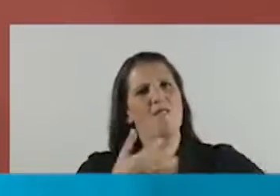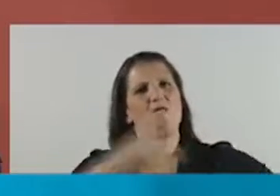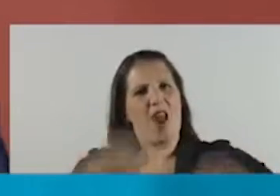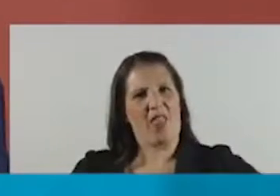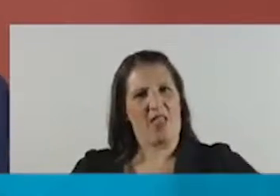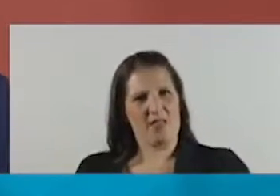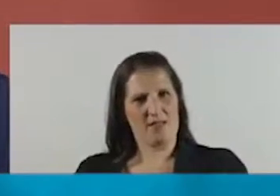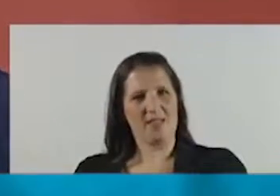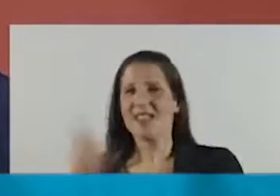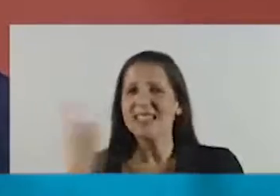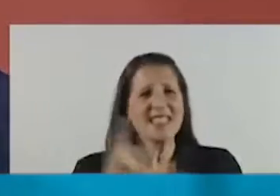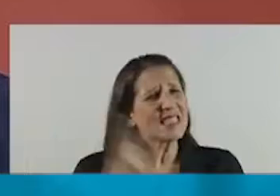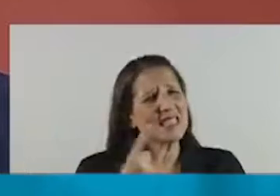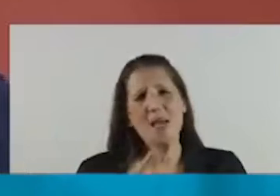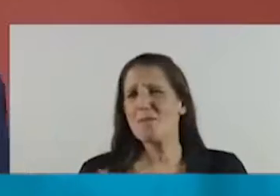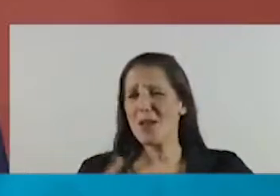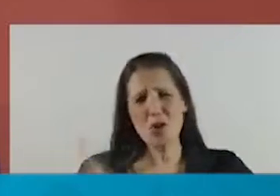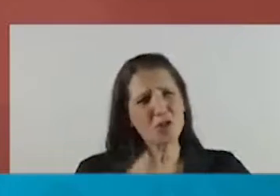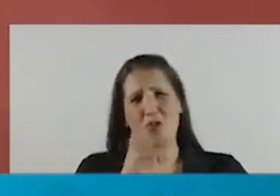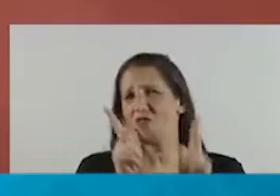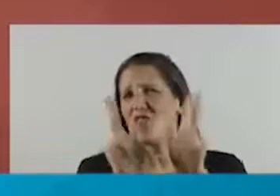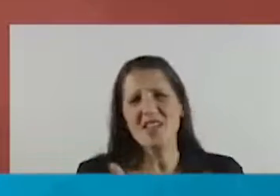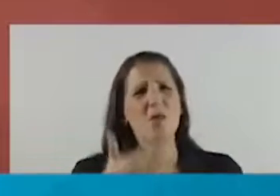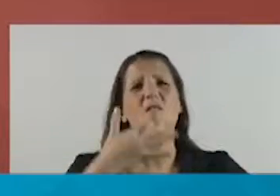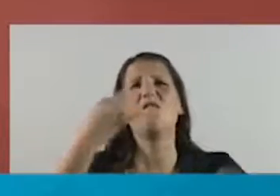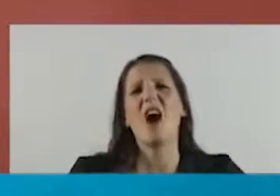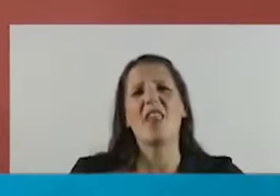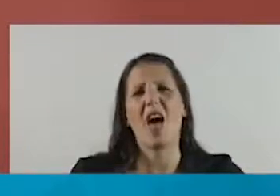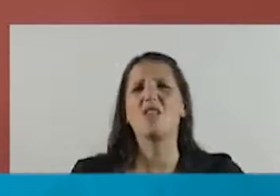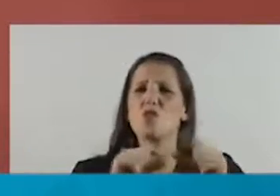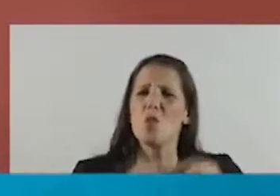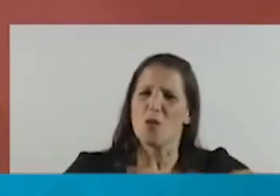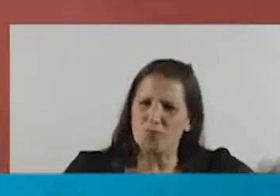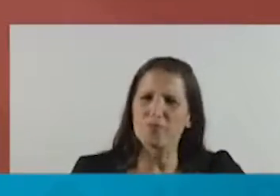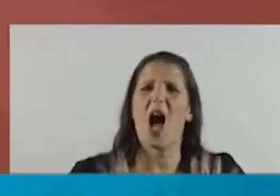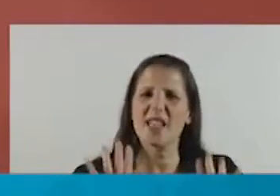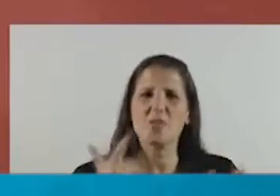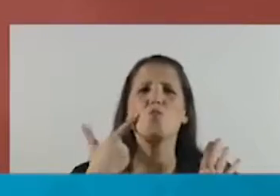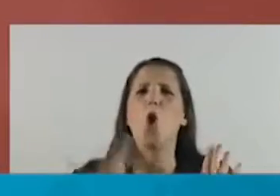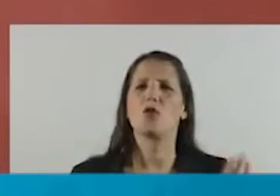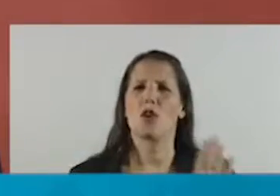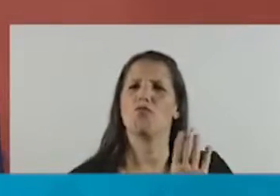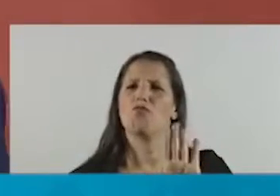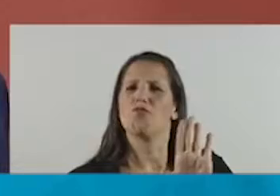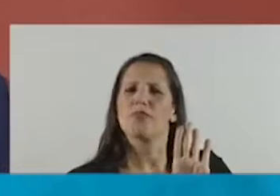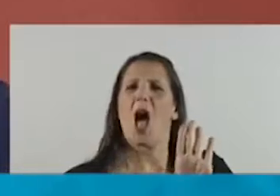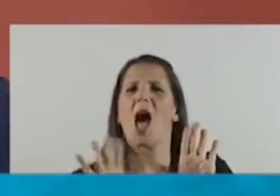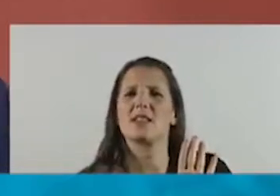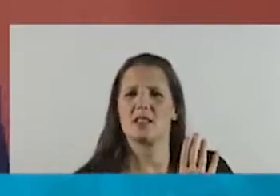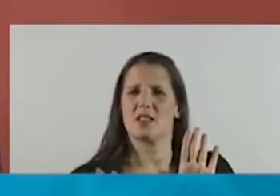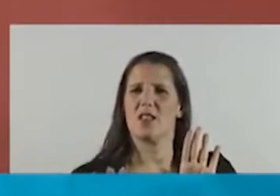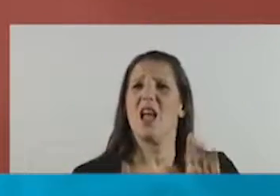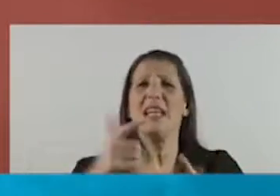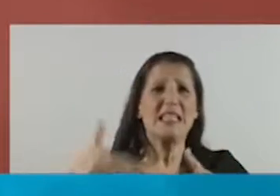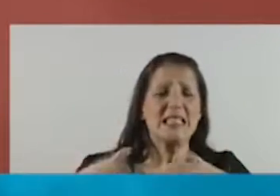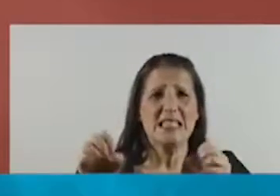siempre siempre vamos a decir la verdad y presentar las cifras como son ahora las presentamos sin negar la crisis y sabemos